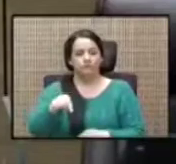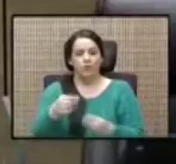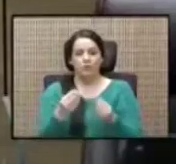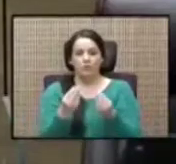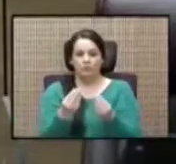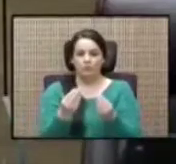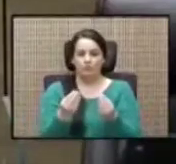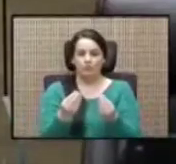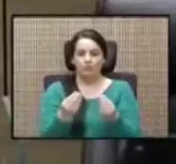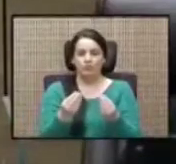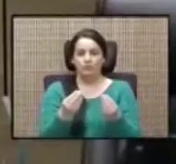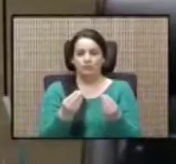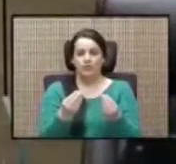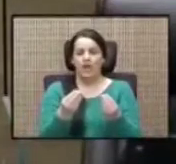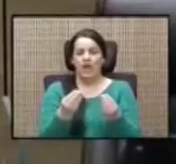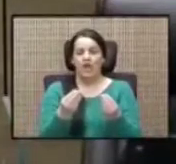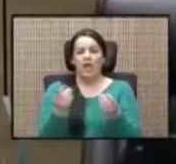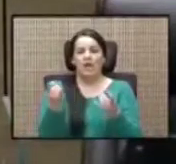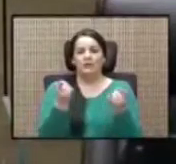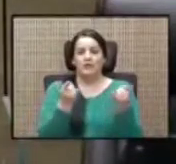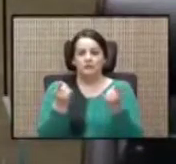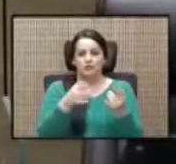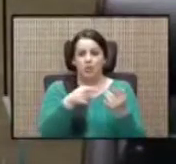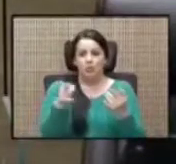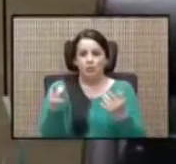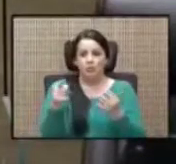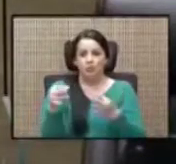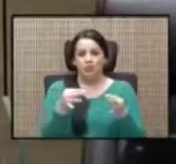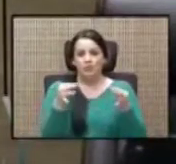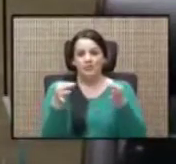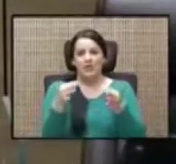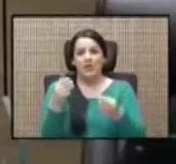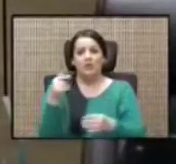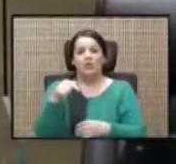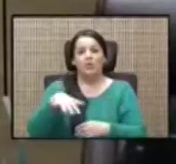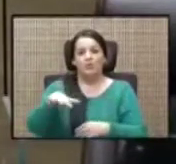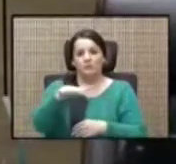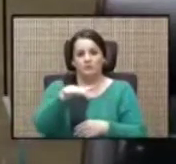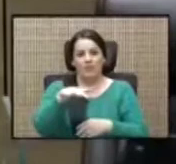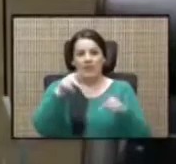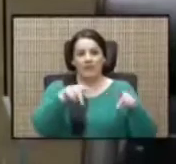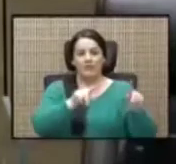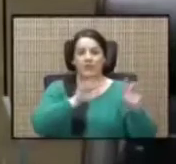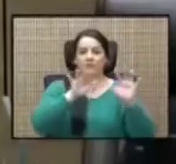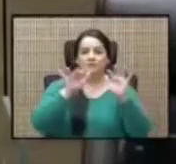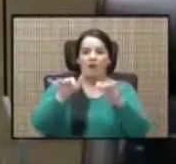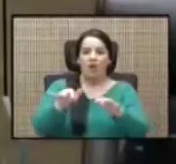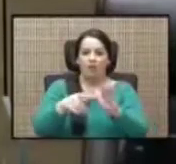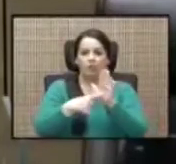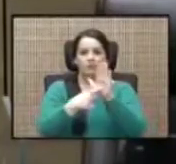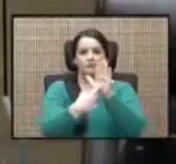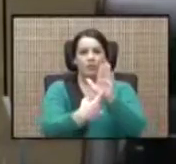nuestro cantón. La gente va donde se exponen orquídeas, ganado,